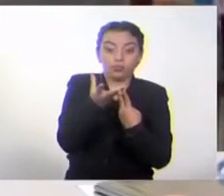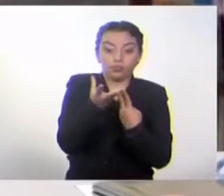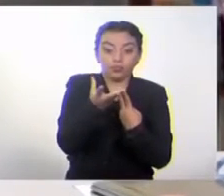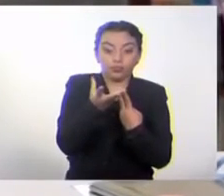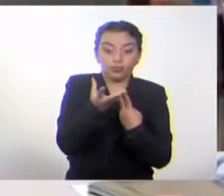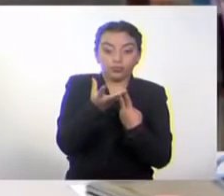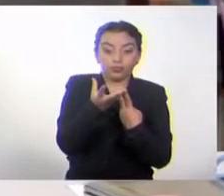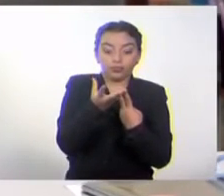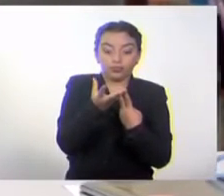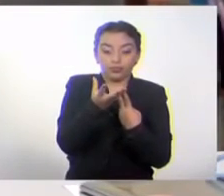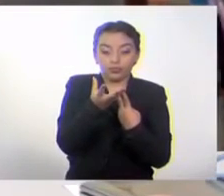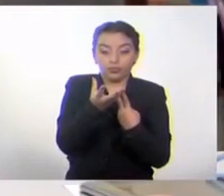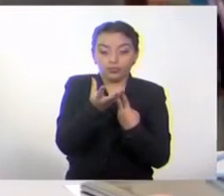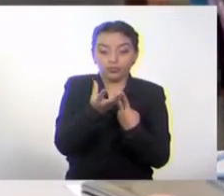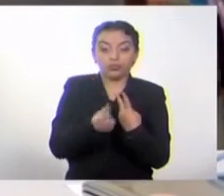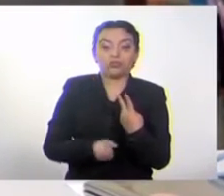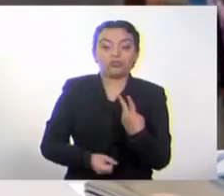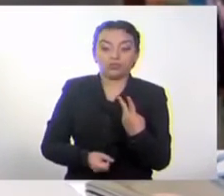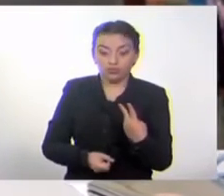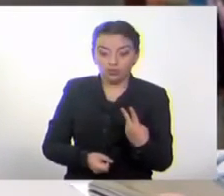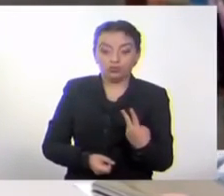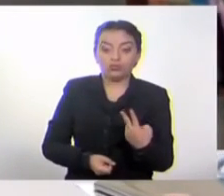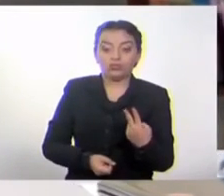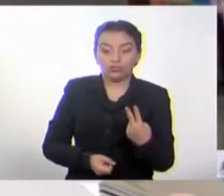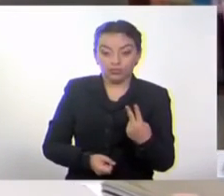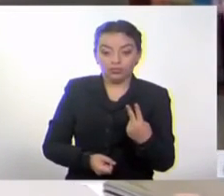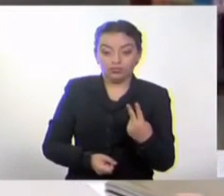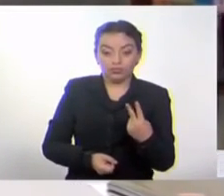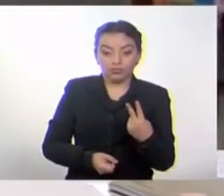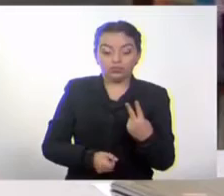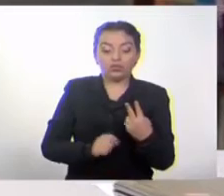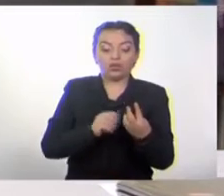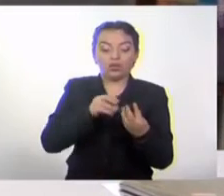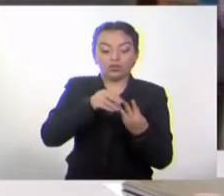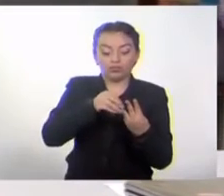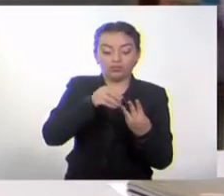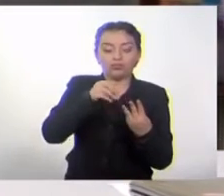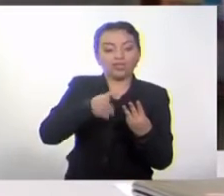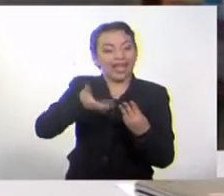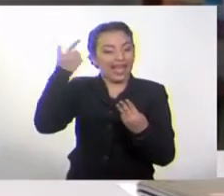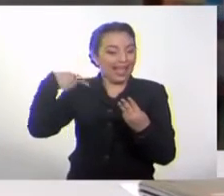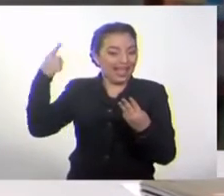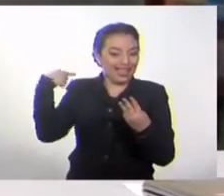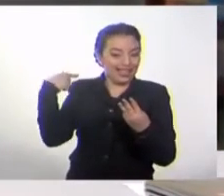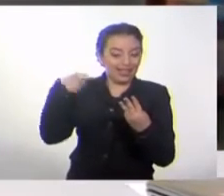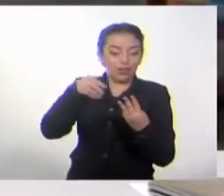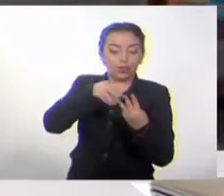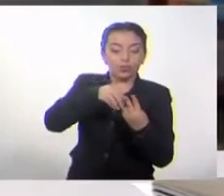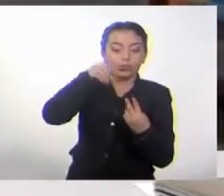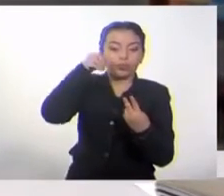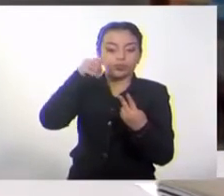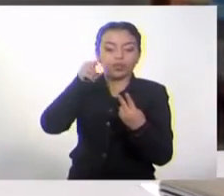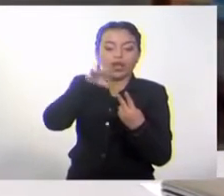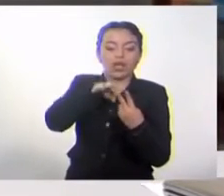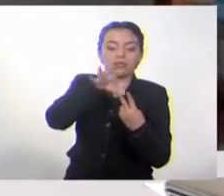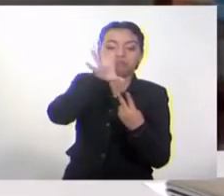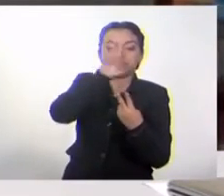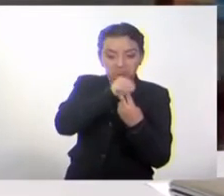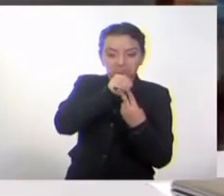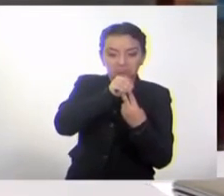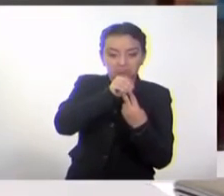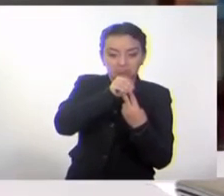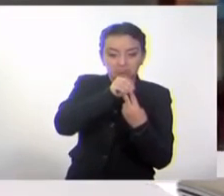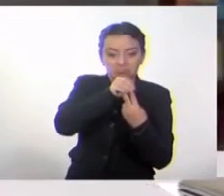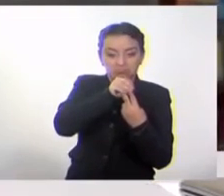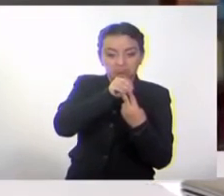Si recuerdas, en el caso del circuito en serie, cuando removíamos un LED, los otros 2 se apagaban. Pero en este caso,